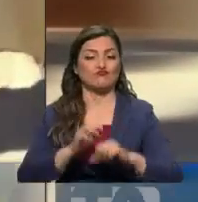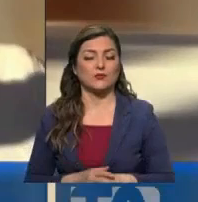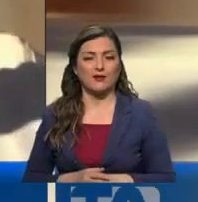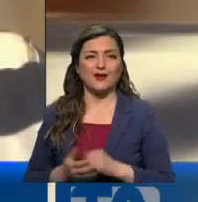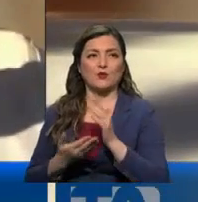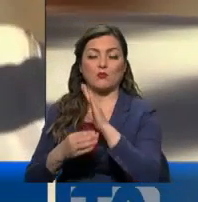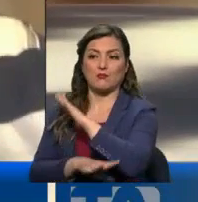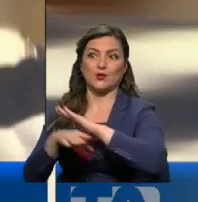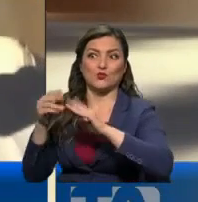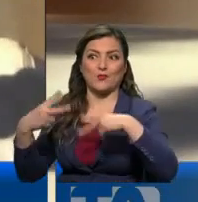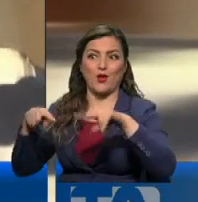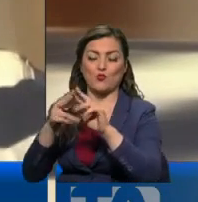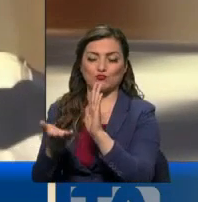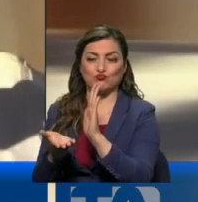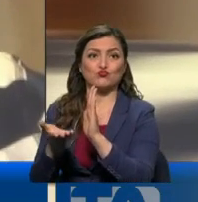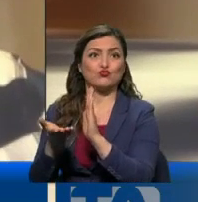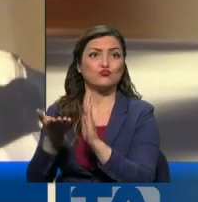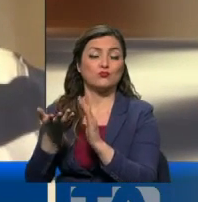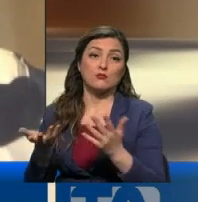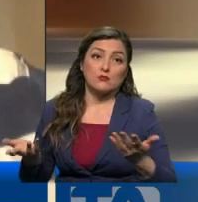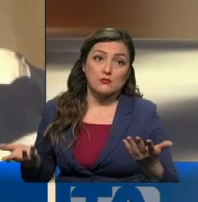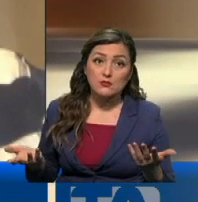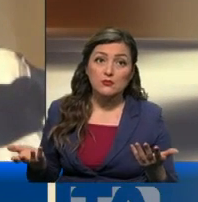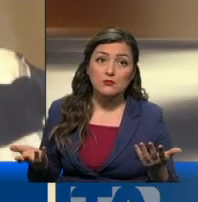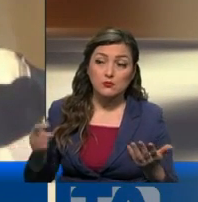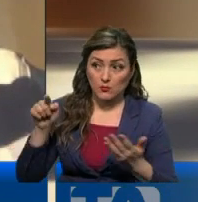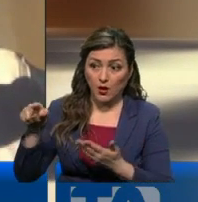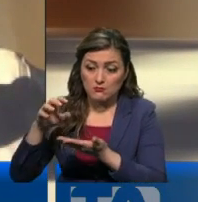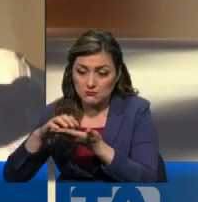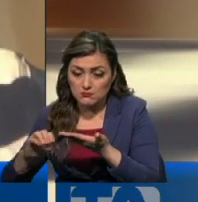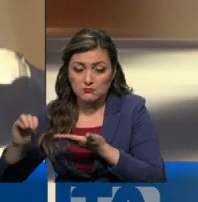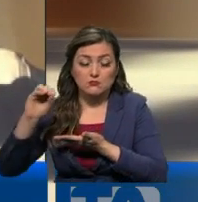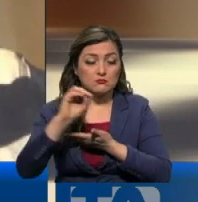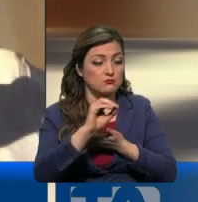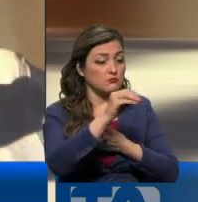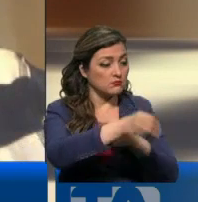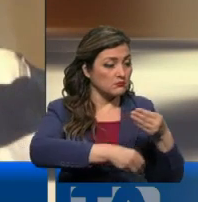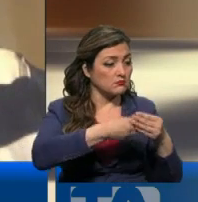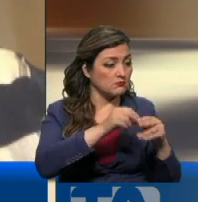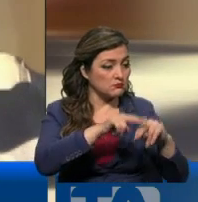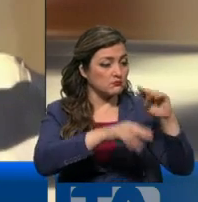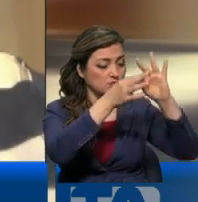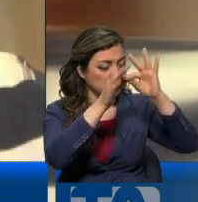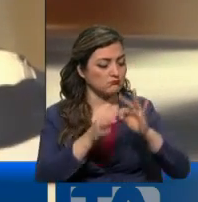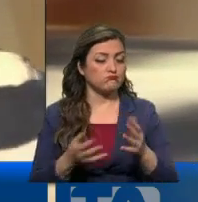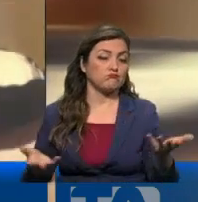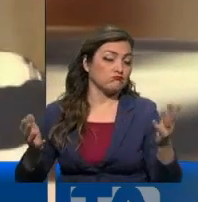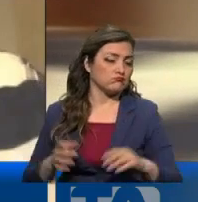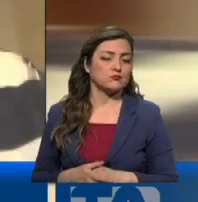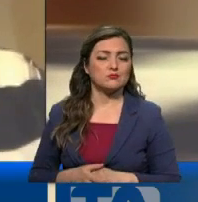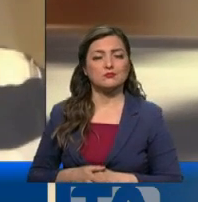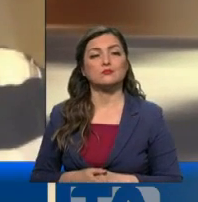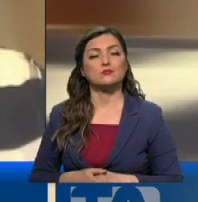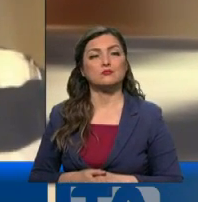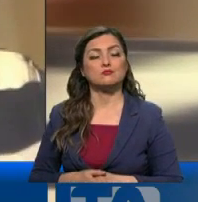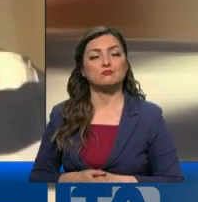petróleo está subiendo y yo imagino que desde los excedentes que se han generado de ese excedente con respecto a lo que